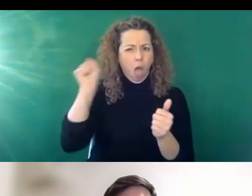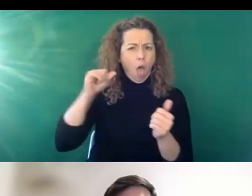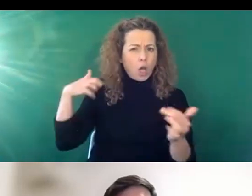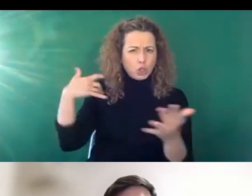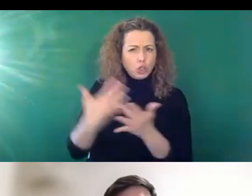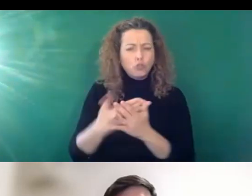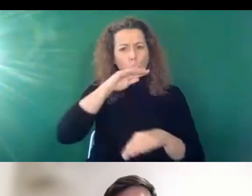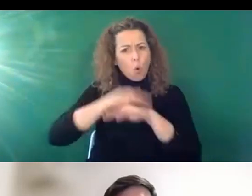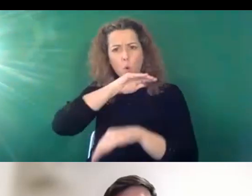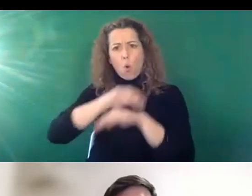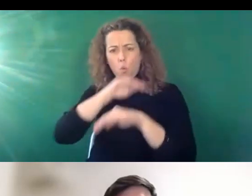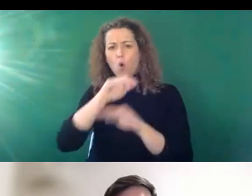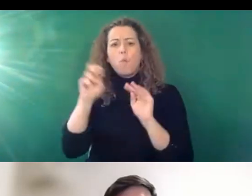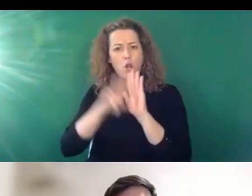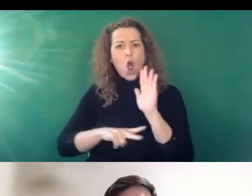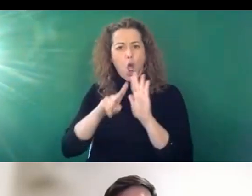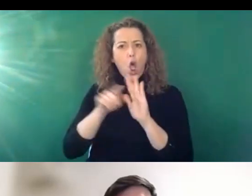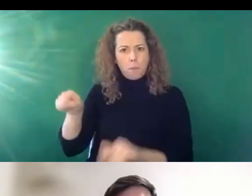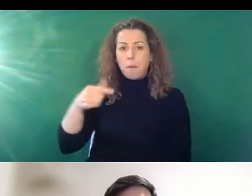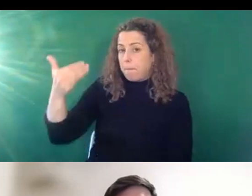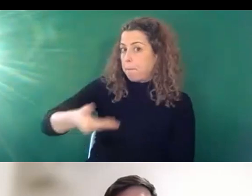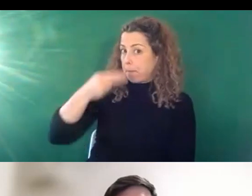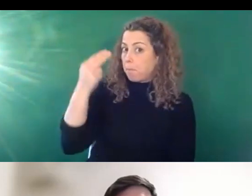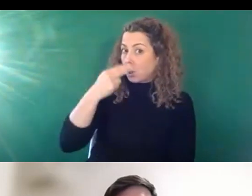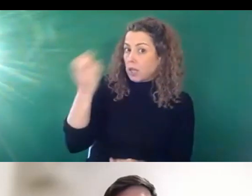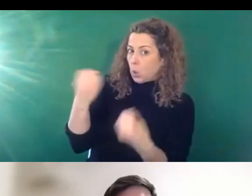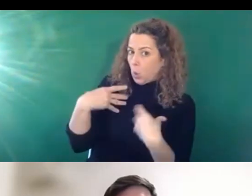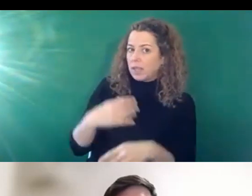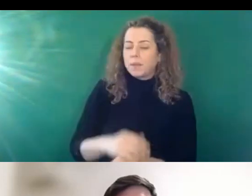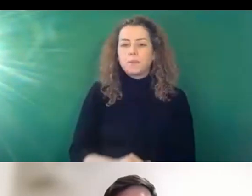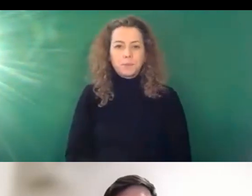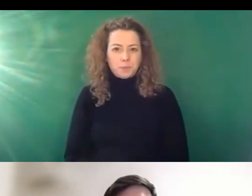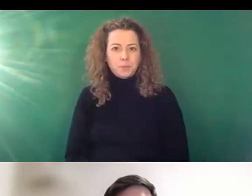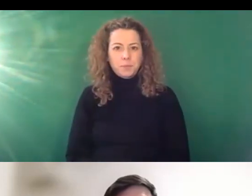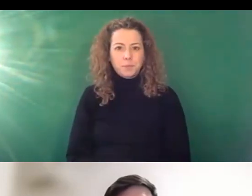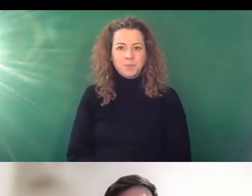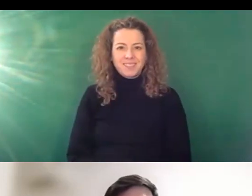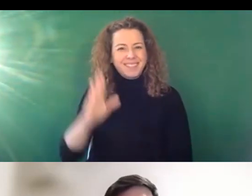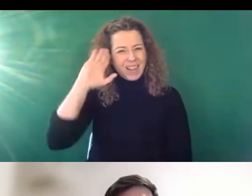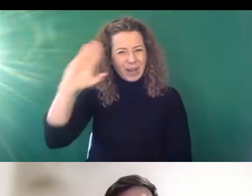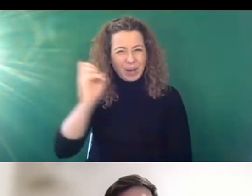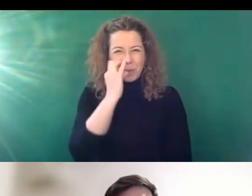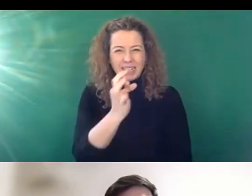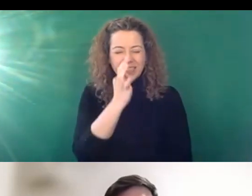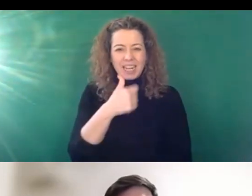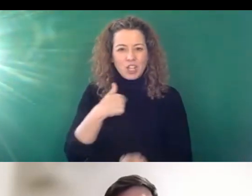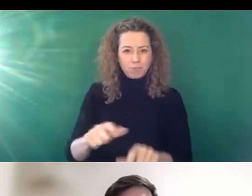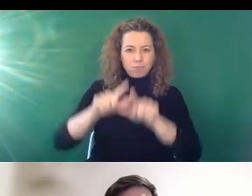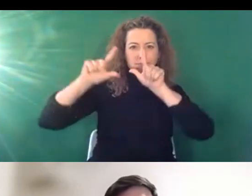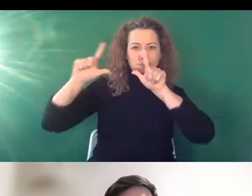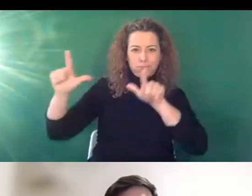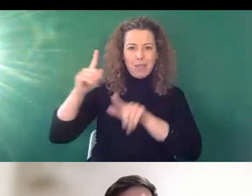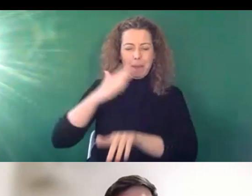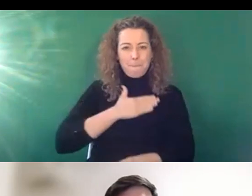el cumplimiento de la normativa. Yo creo que es importante que nos cuente, ¿no? María. Hola, buenas tardes. Voy a compartir yo